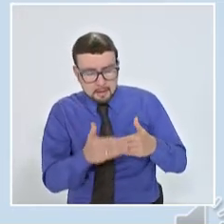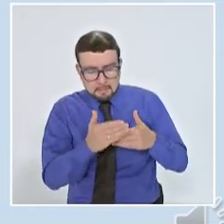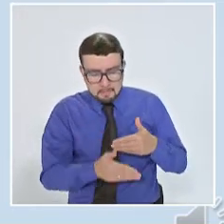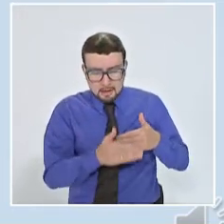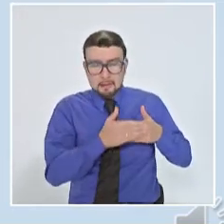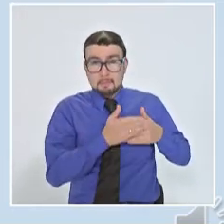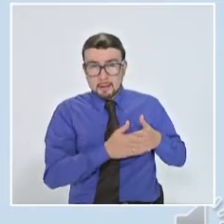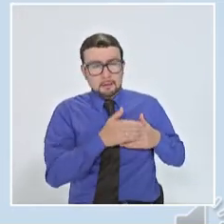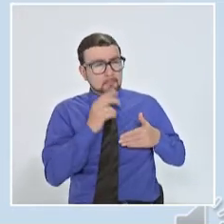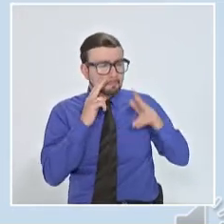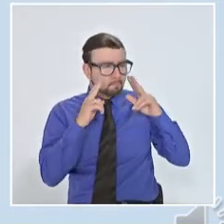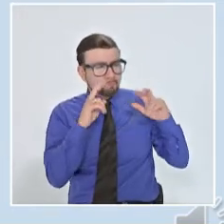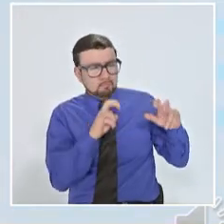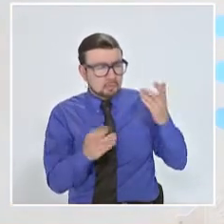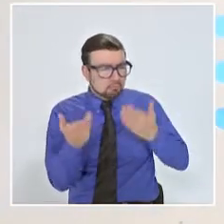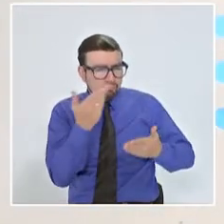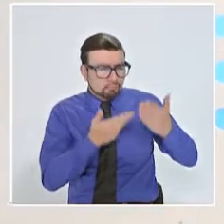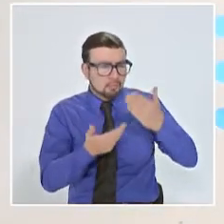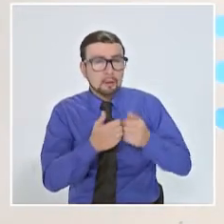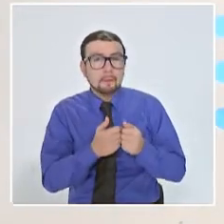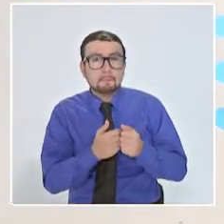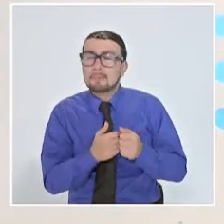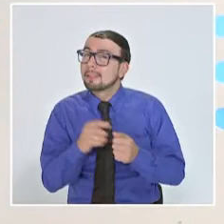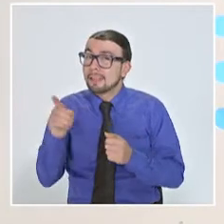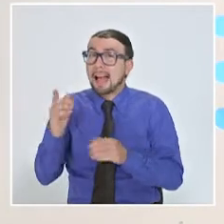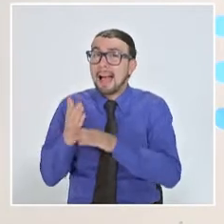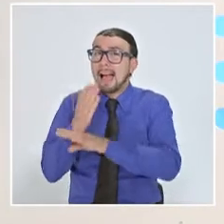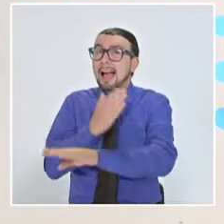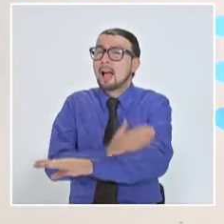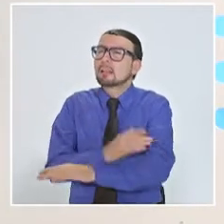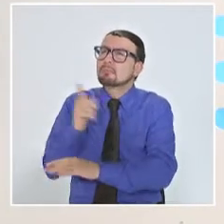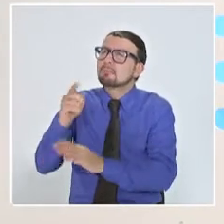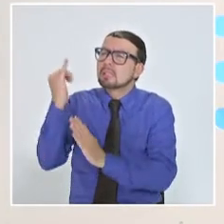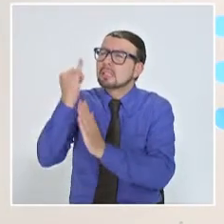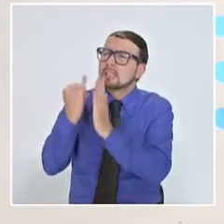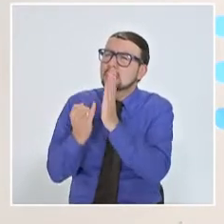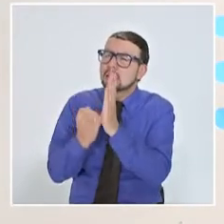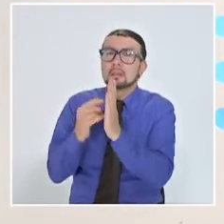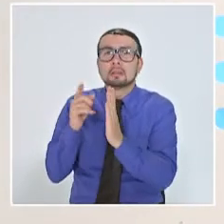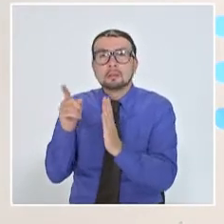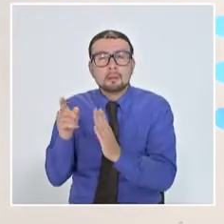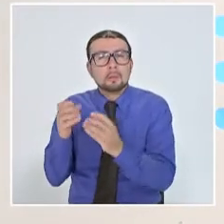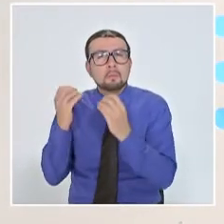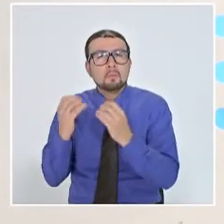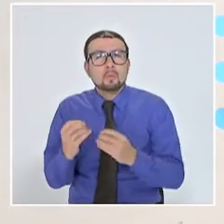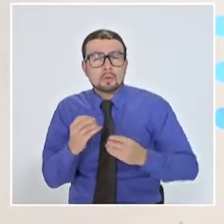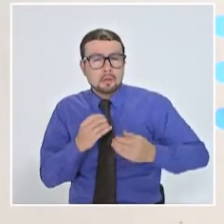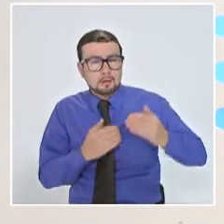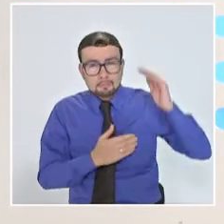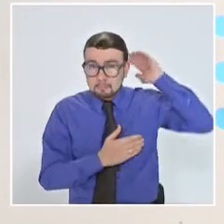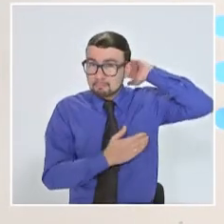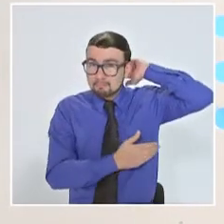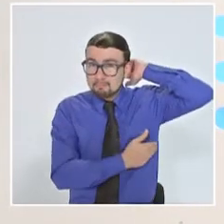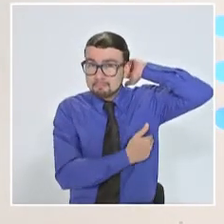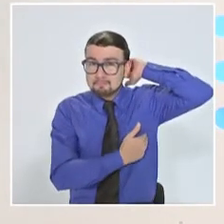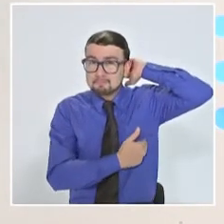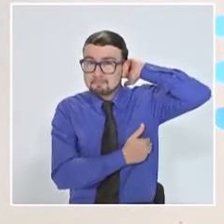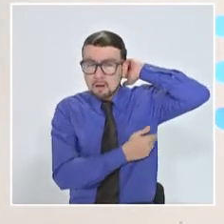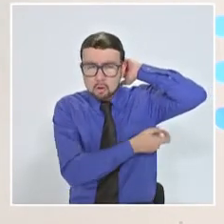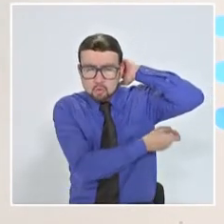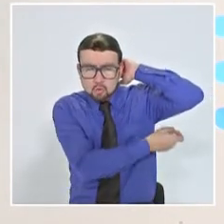planos. Cuando veíamos la imagen anterior, que había más frecuencia en la parte superior externa del seno de